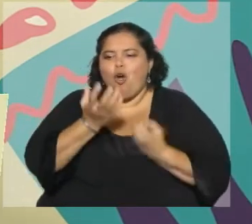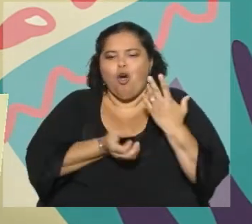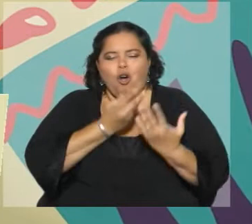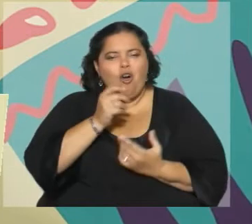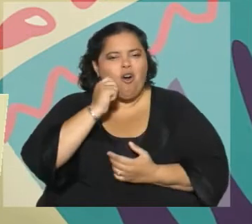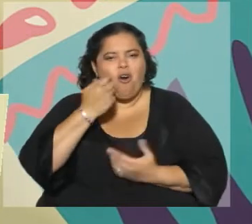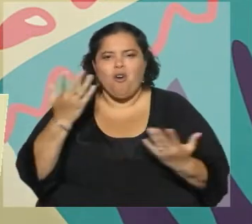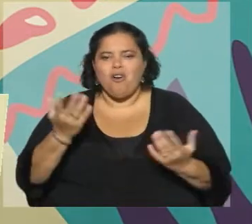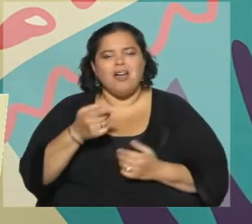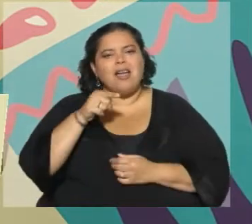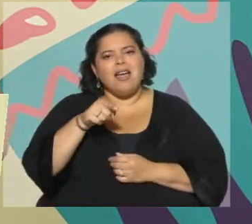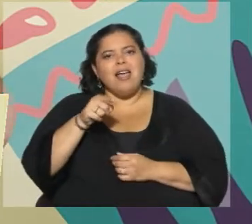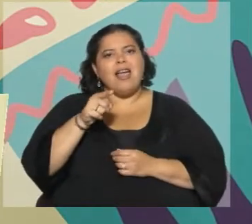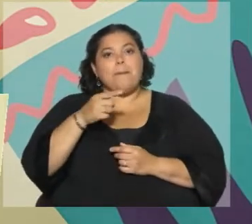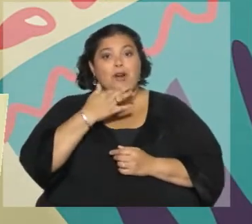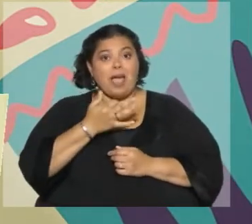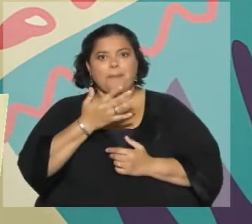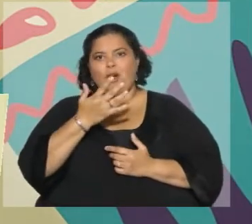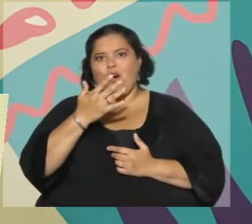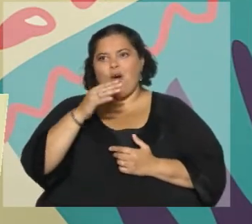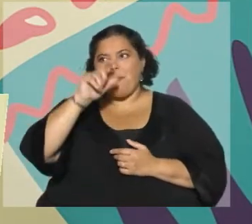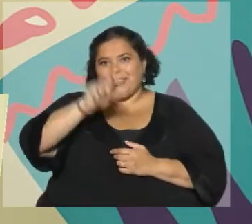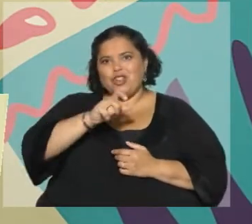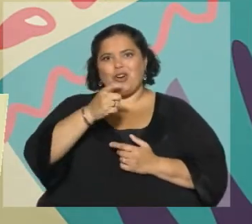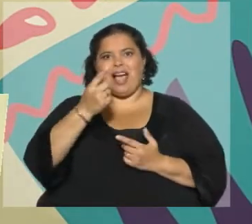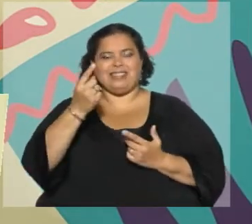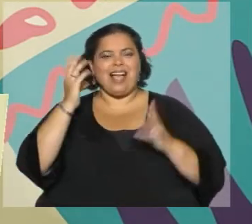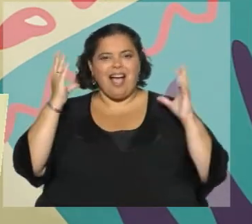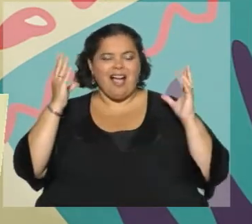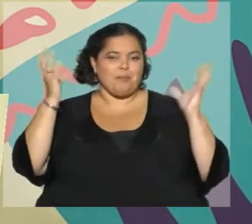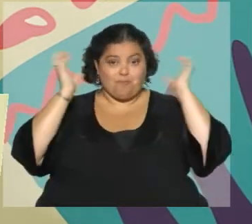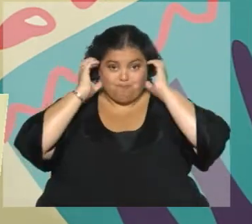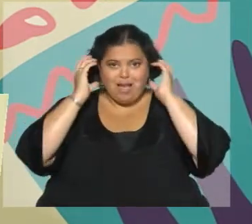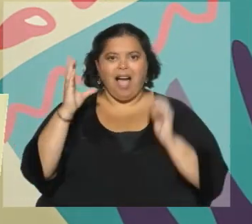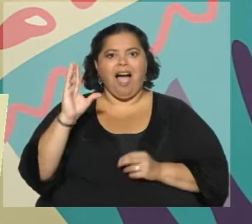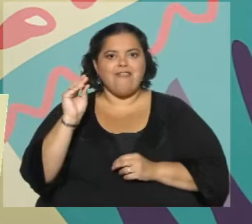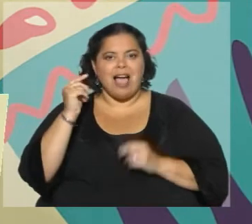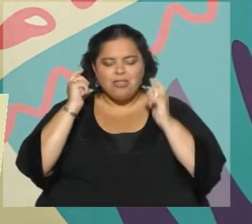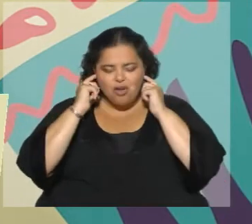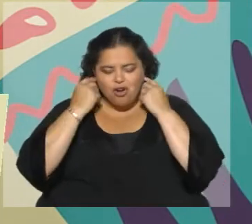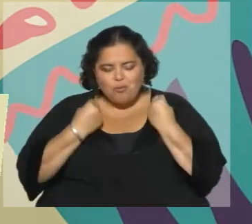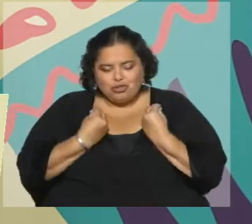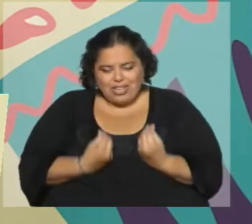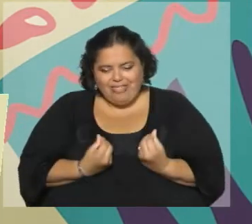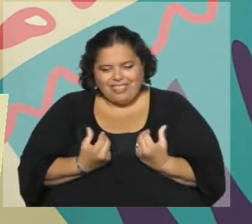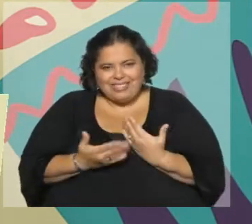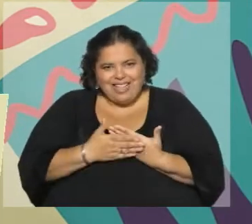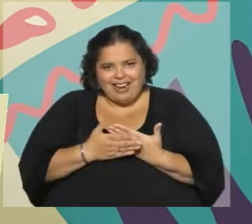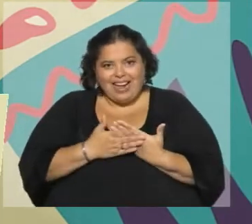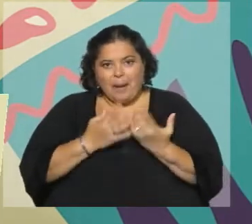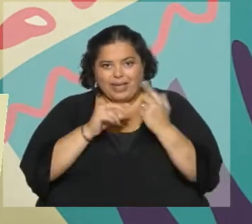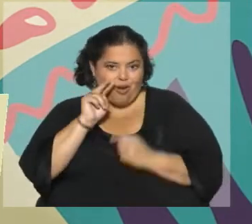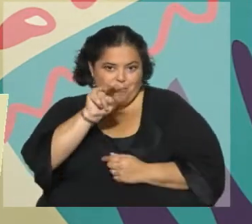tener realmente a los actores al ente acá ya la ves representando porque el objetivo y la gracia de esto también a cómo funcionan los lenguajes